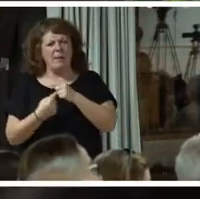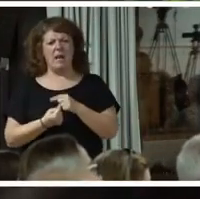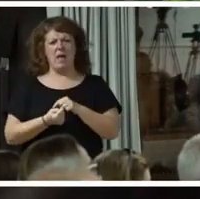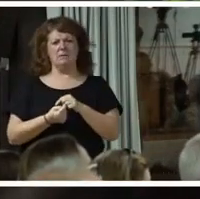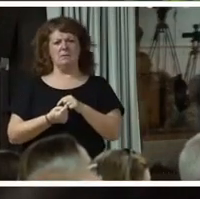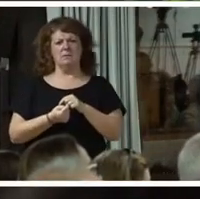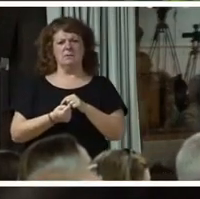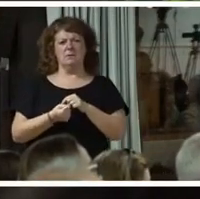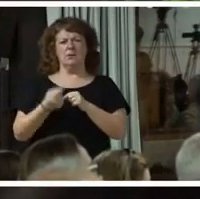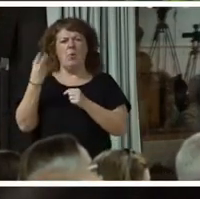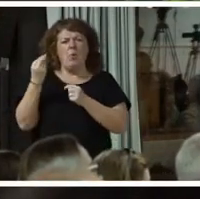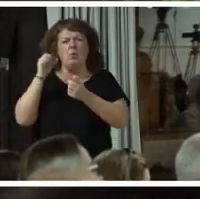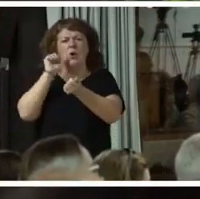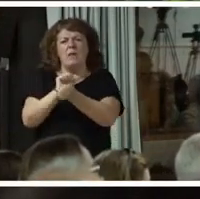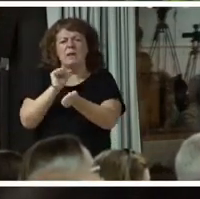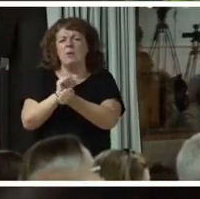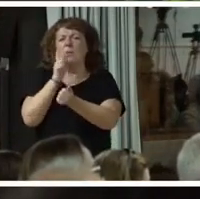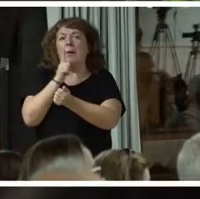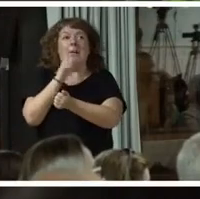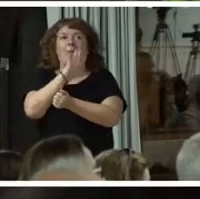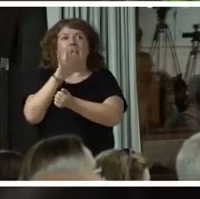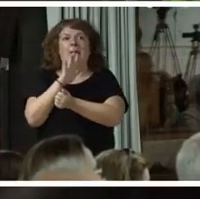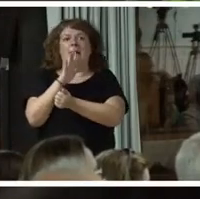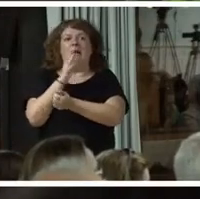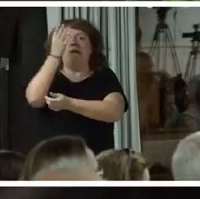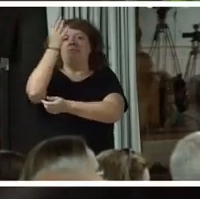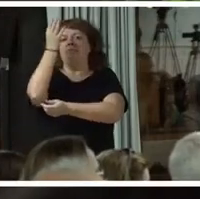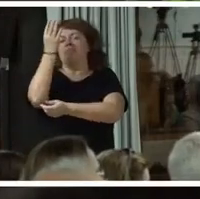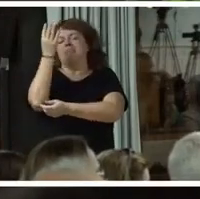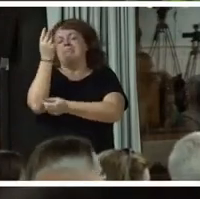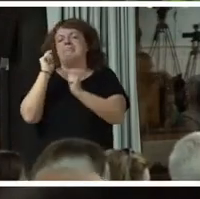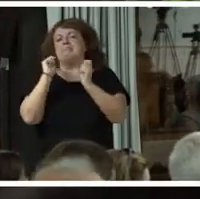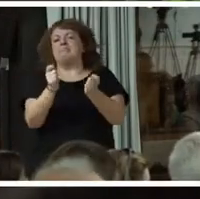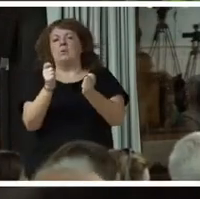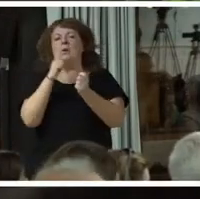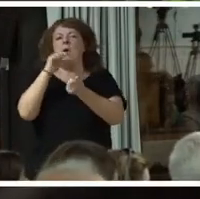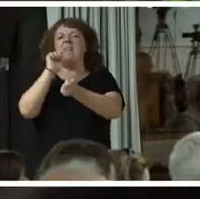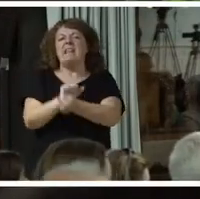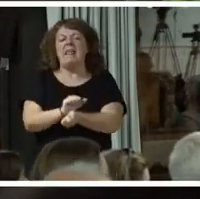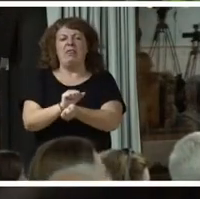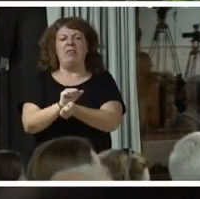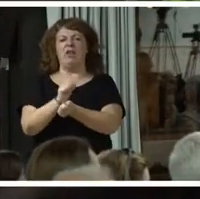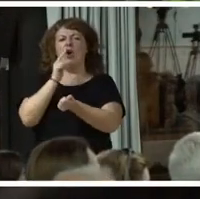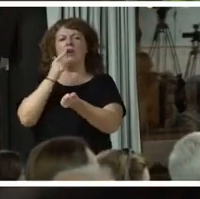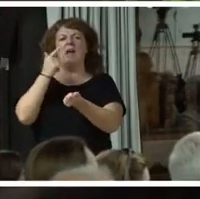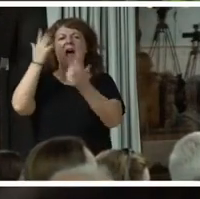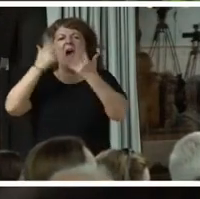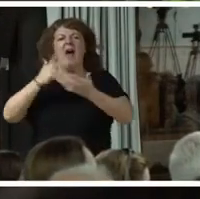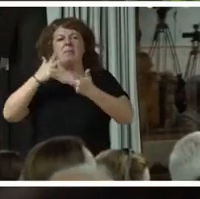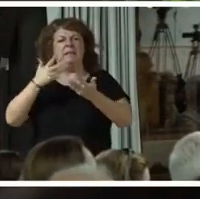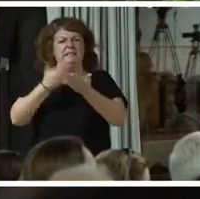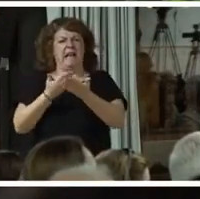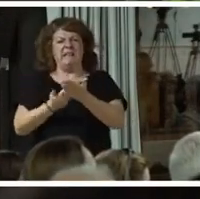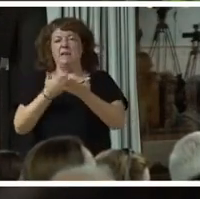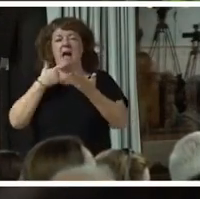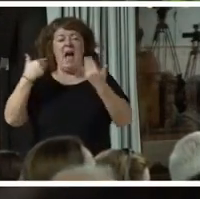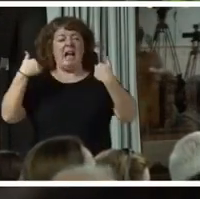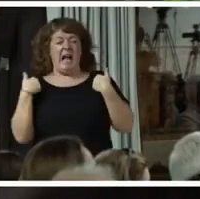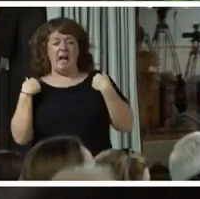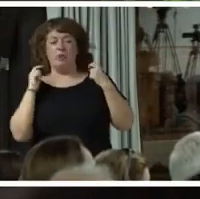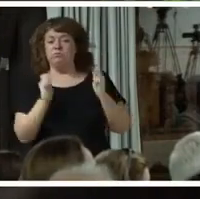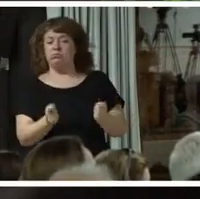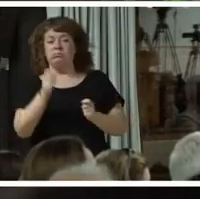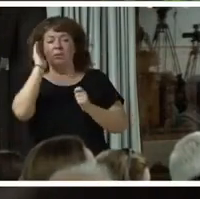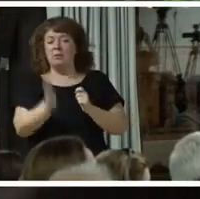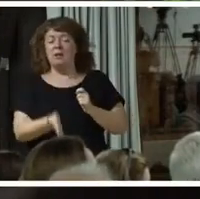muchos de ellos son detenidos bajo la figura de la detención administrativa es decir sin cargos ni pruebas el único